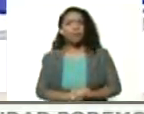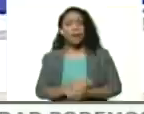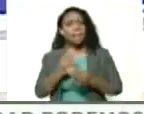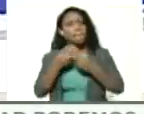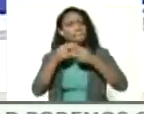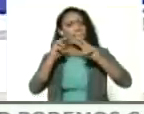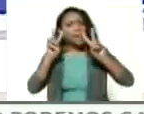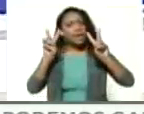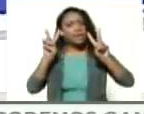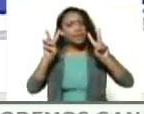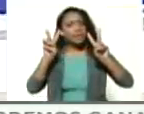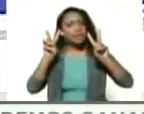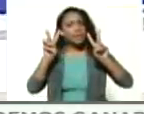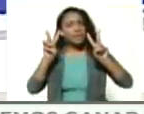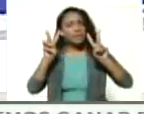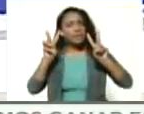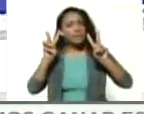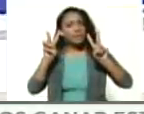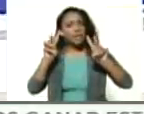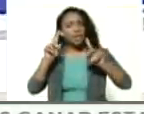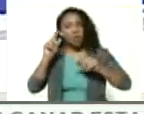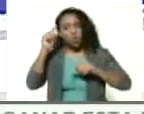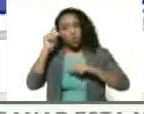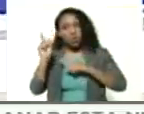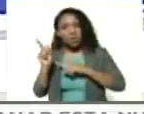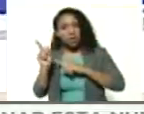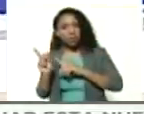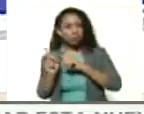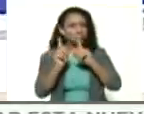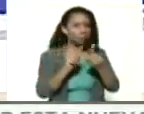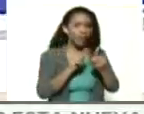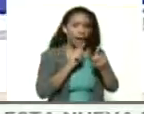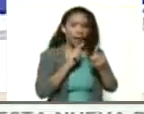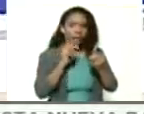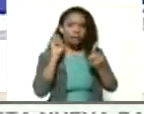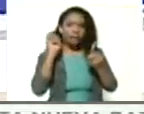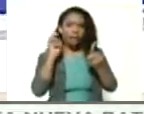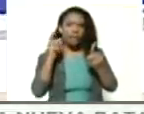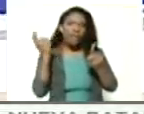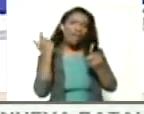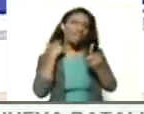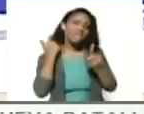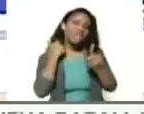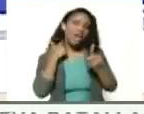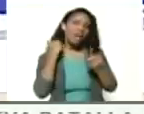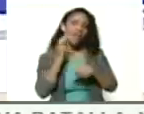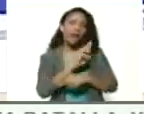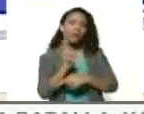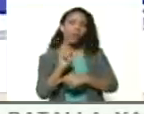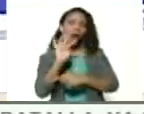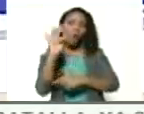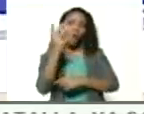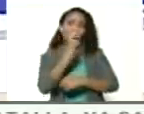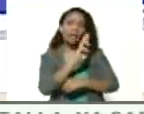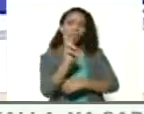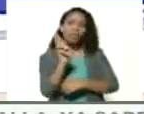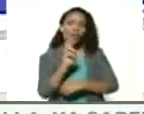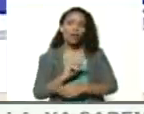paz, y de un día a otro, estos factores de la vieja república, de la vieja cuarta